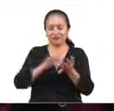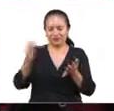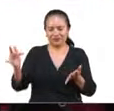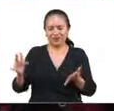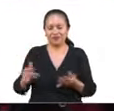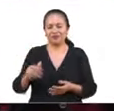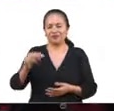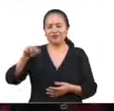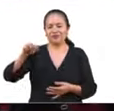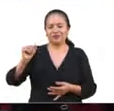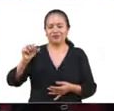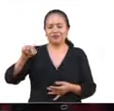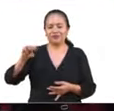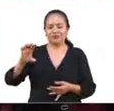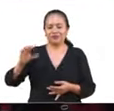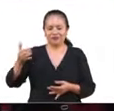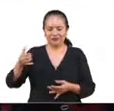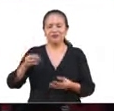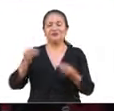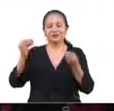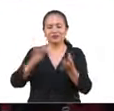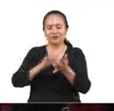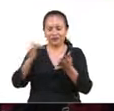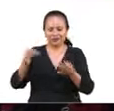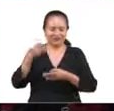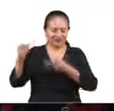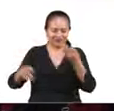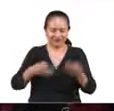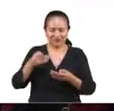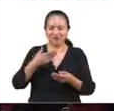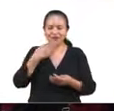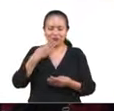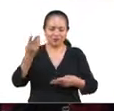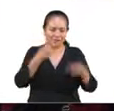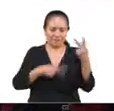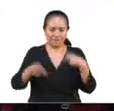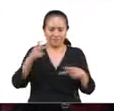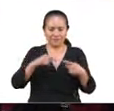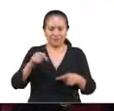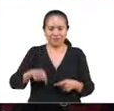gracias. Y a Nancy Yanín García Martínez, muchas gracias.